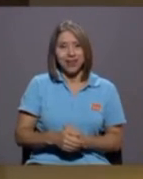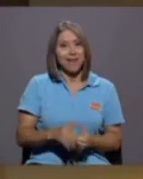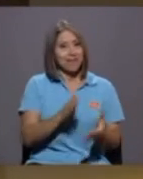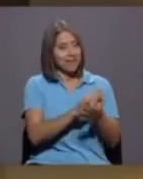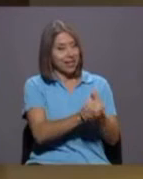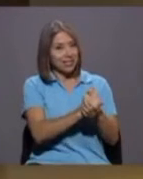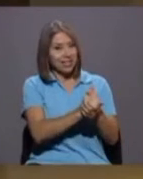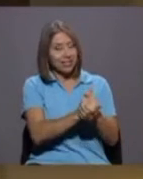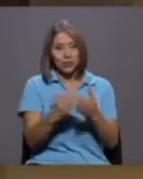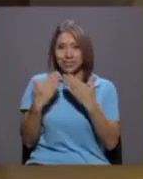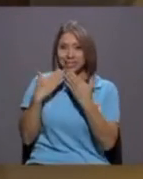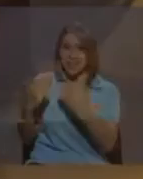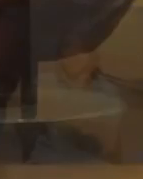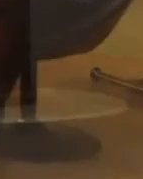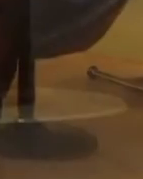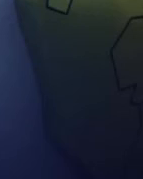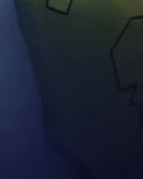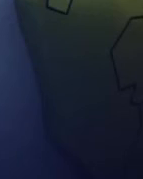Felicitaciones. Gracias.